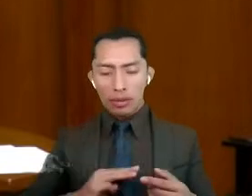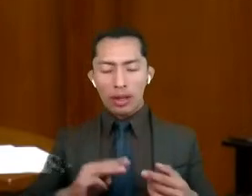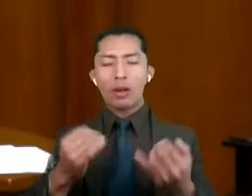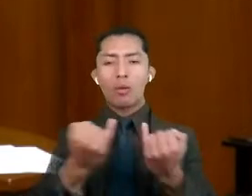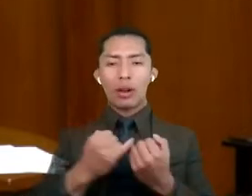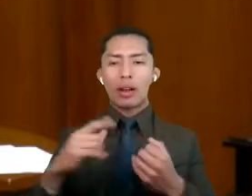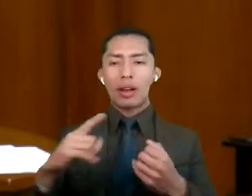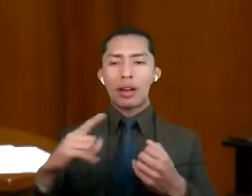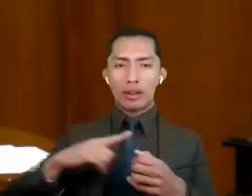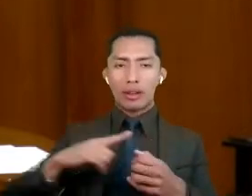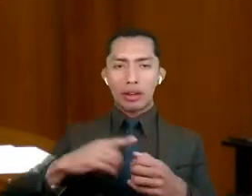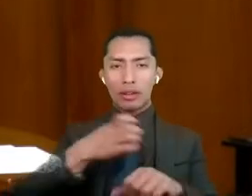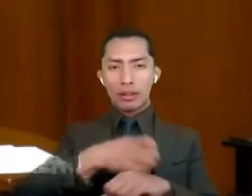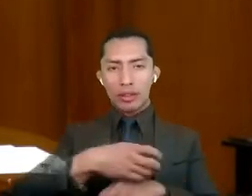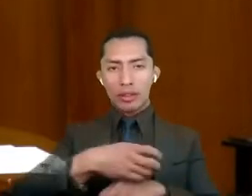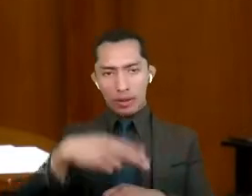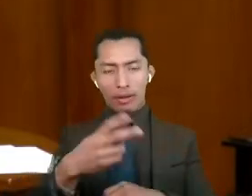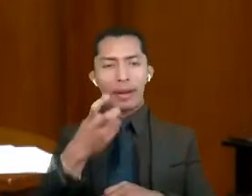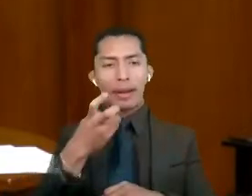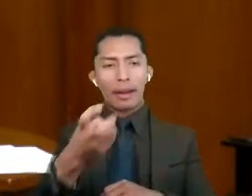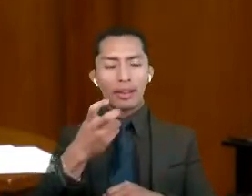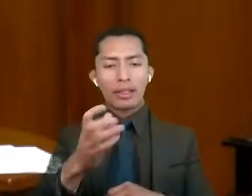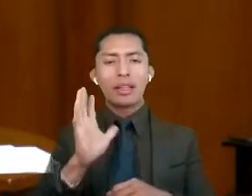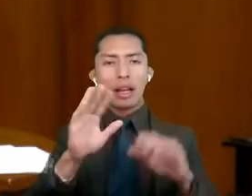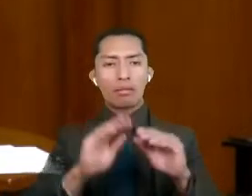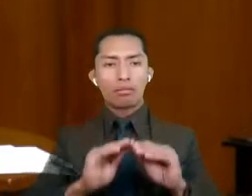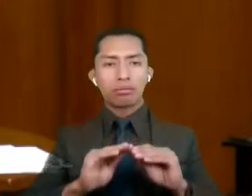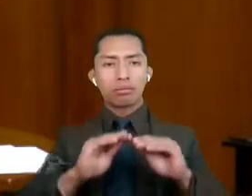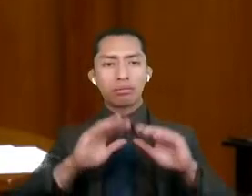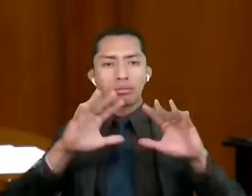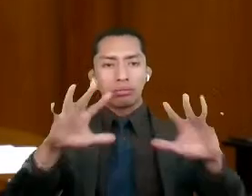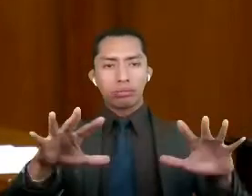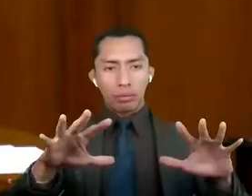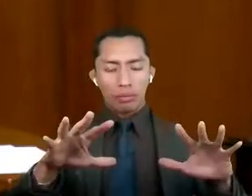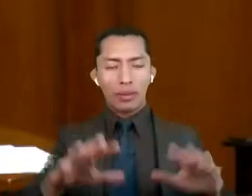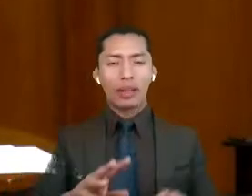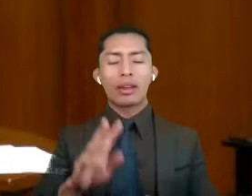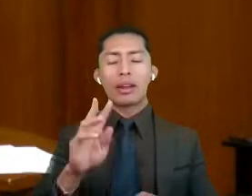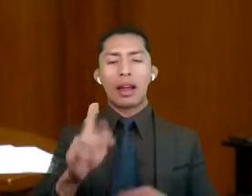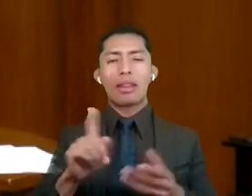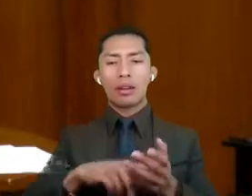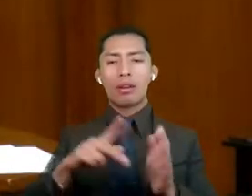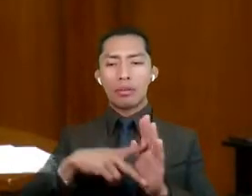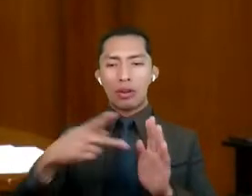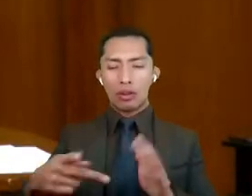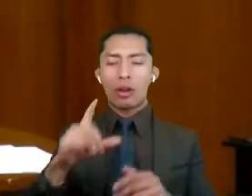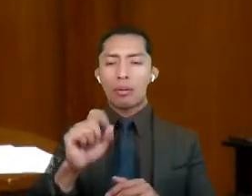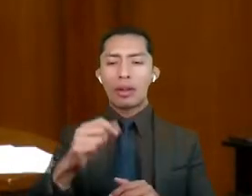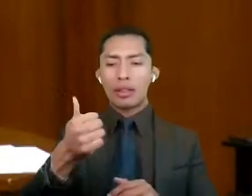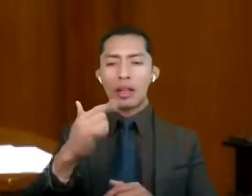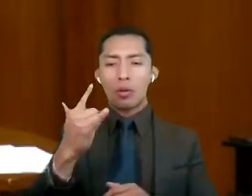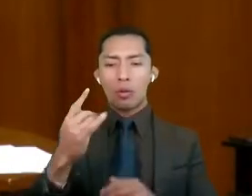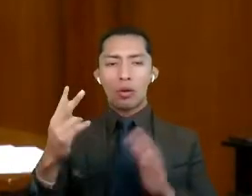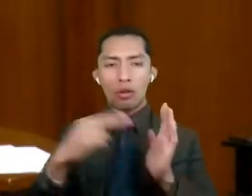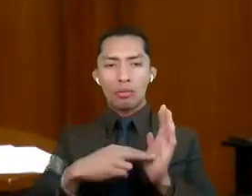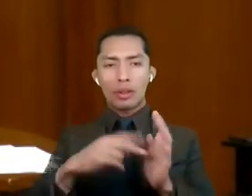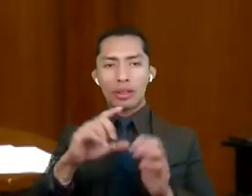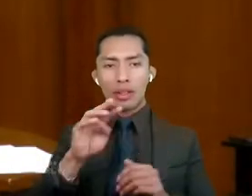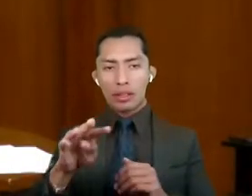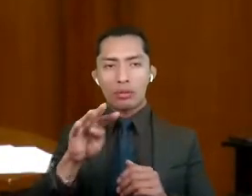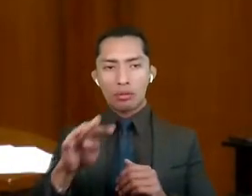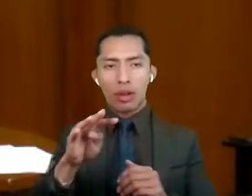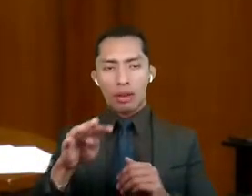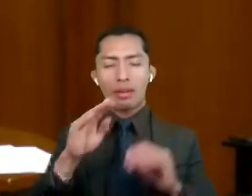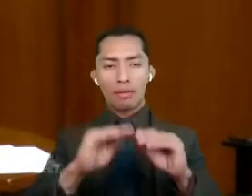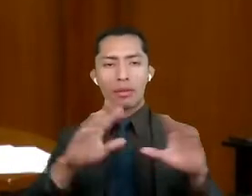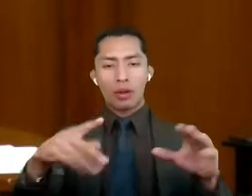de México, del cual fue publicado en el periódico oficial Gaceta de Gobierno del 26 de julio del 2019. Como parte